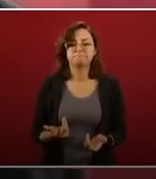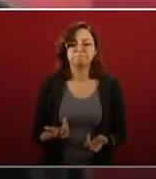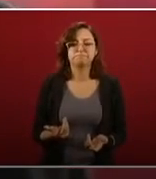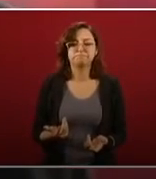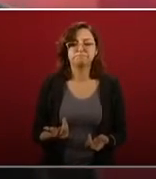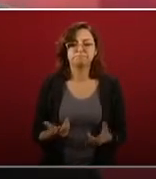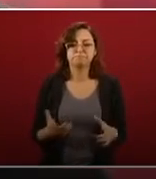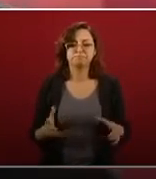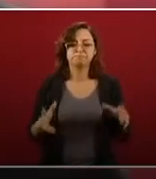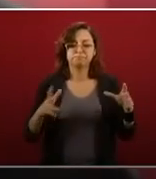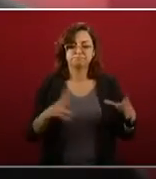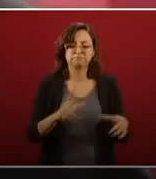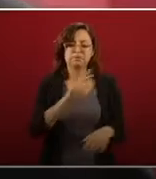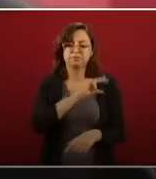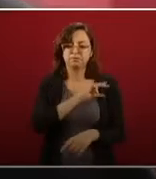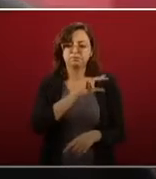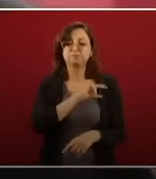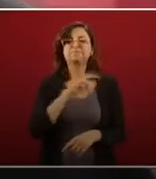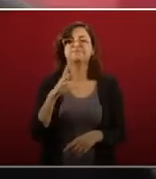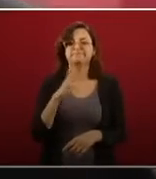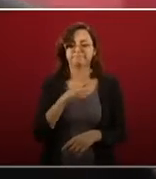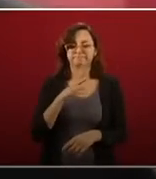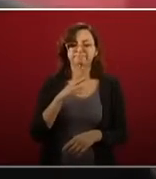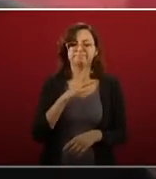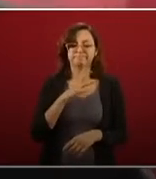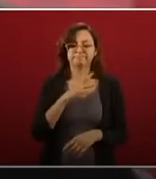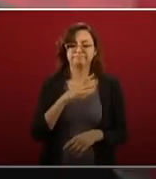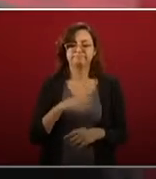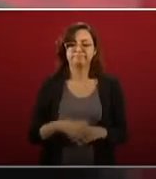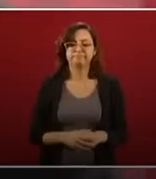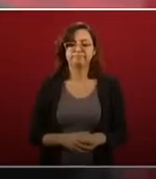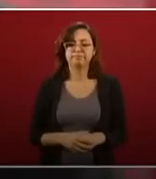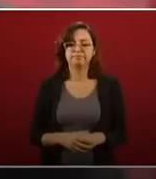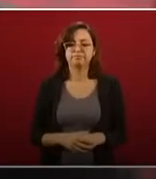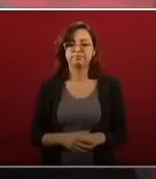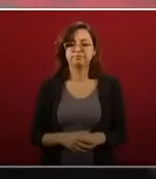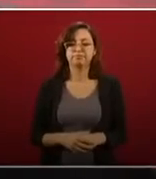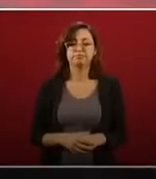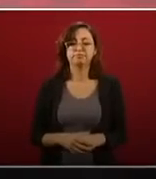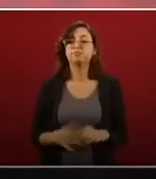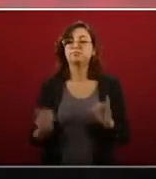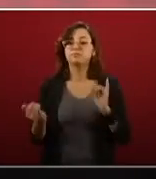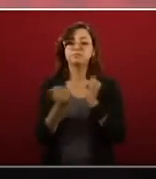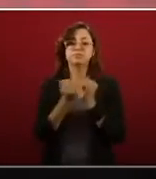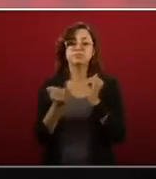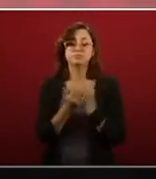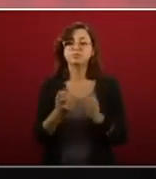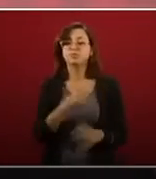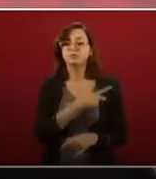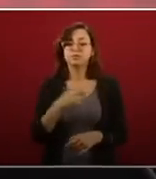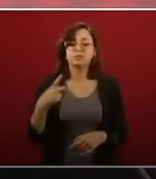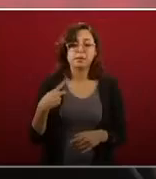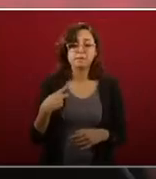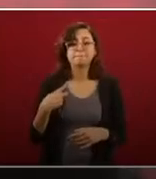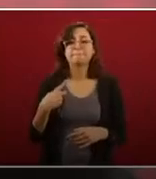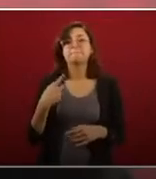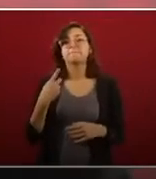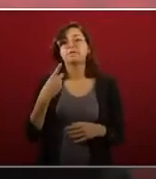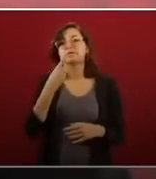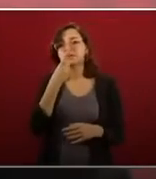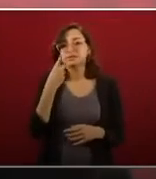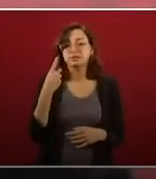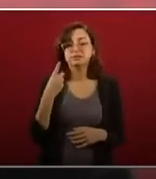el sector privado, que también, dicho sea de paso, han estado